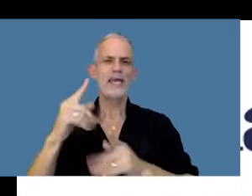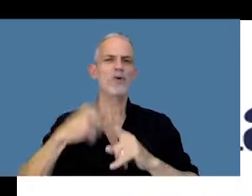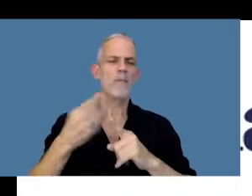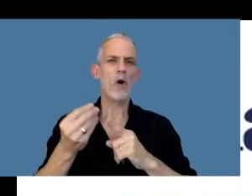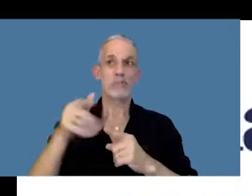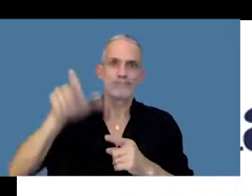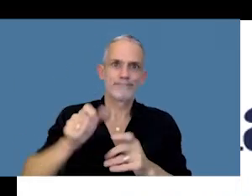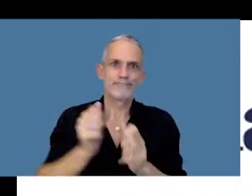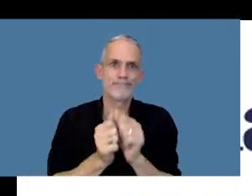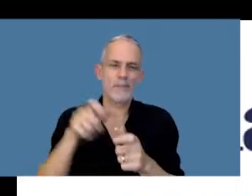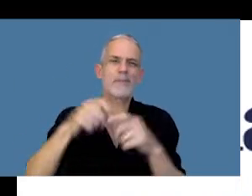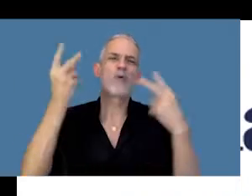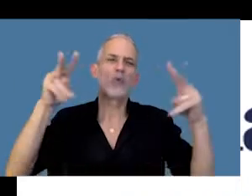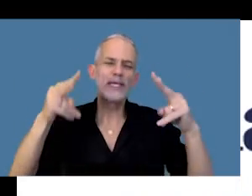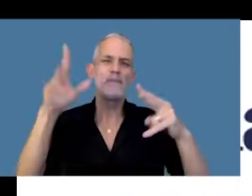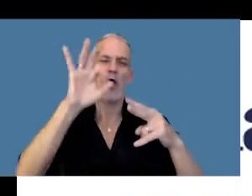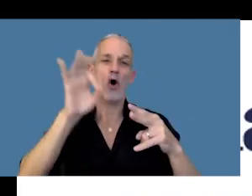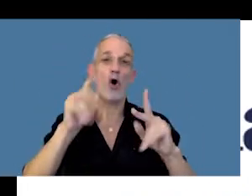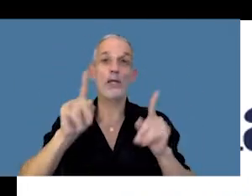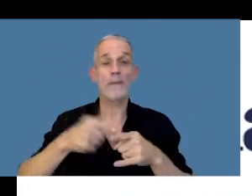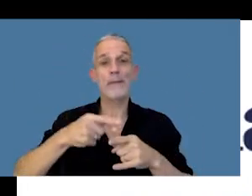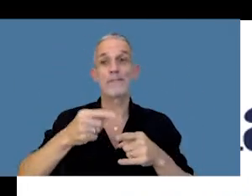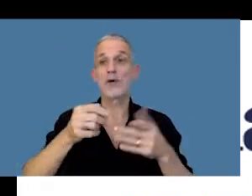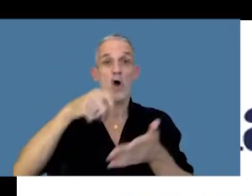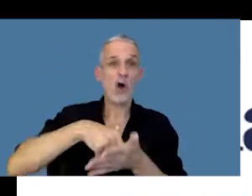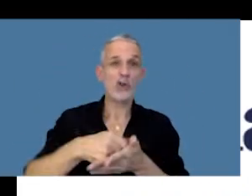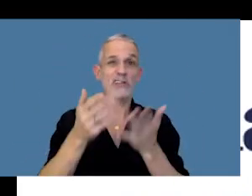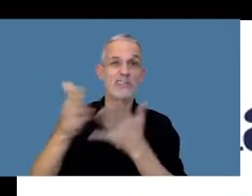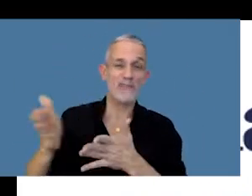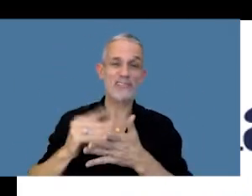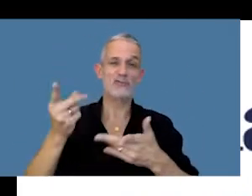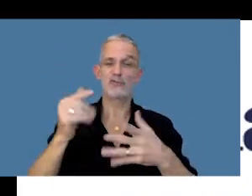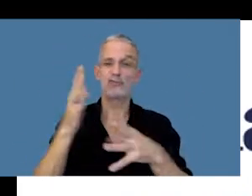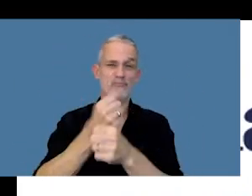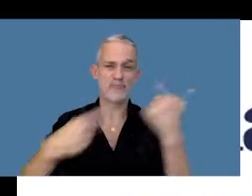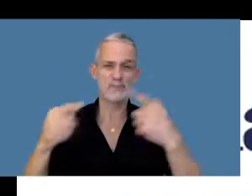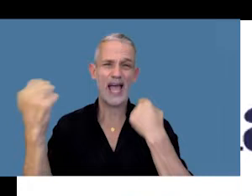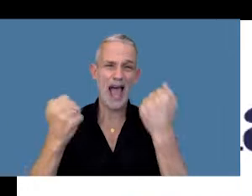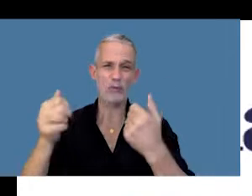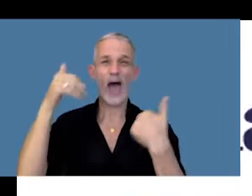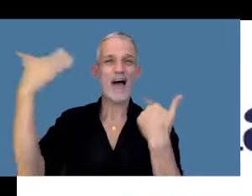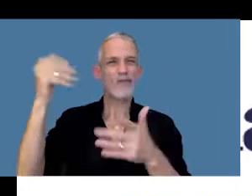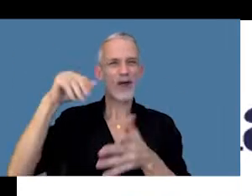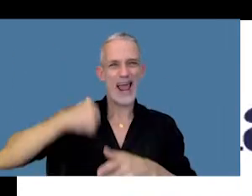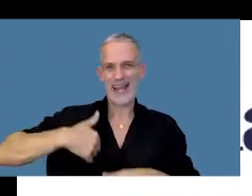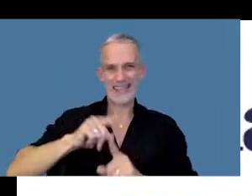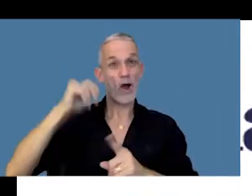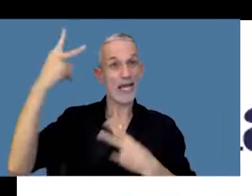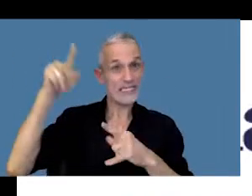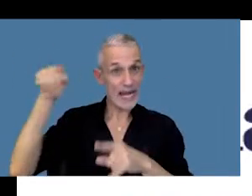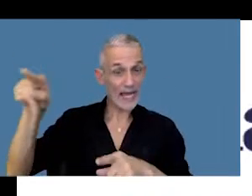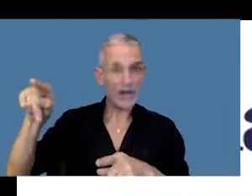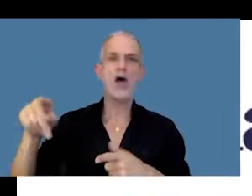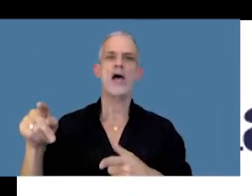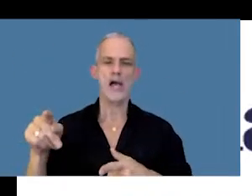de agencia de turismo, o se contraten servicios de transporte con destino fuera del país, bueno,